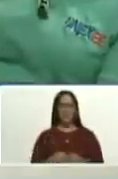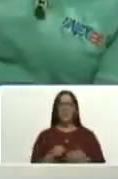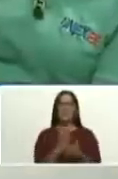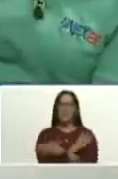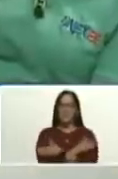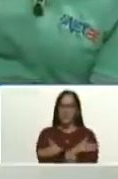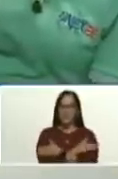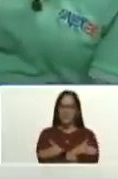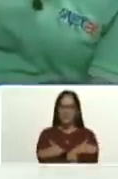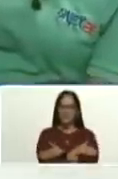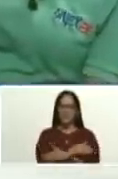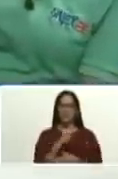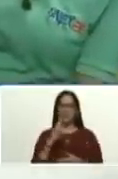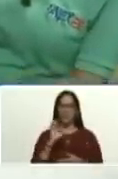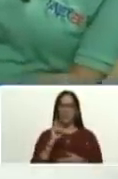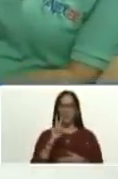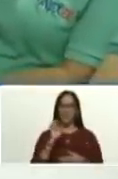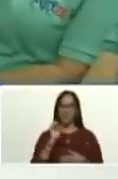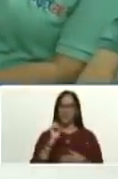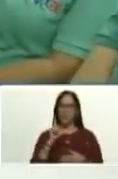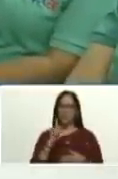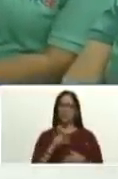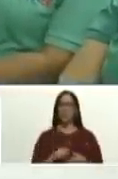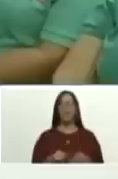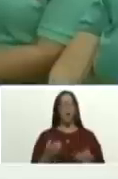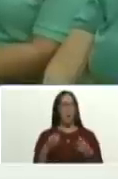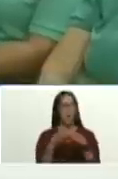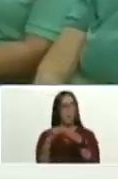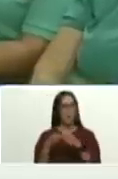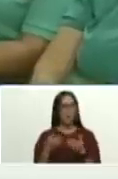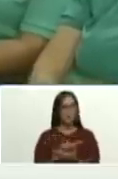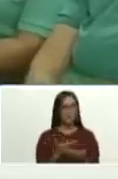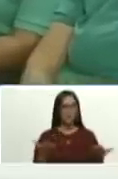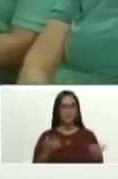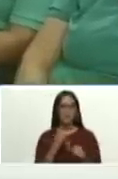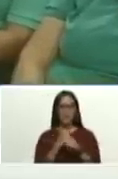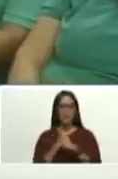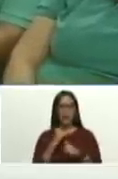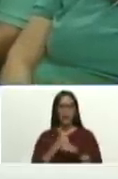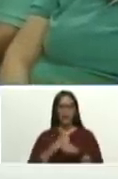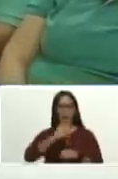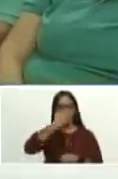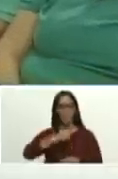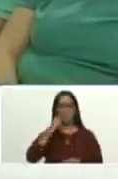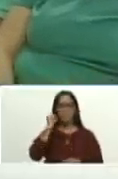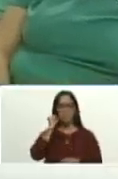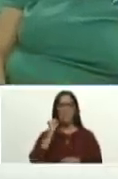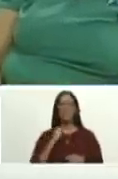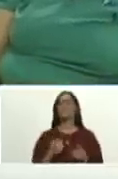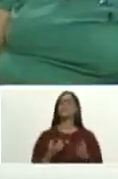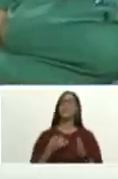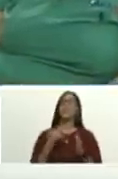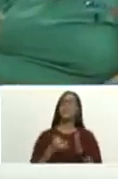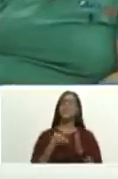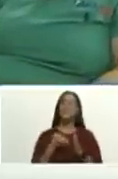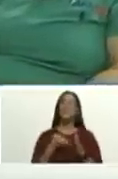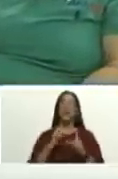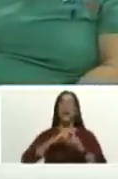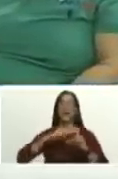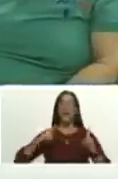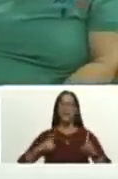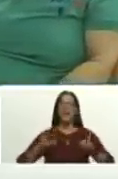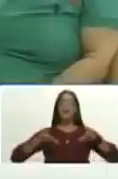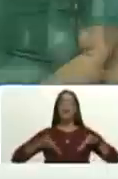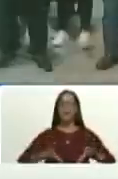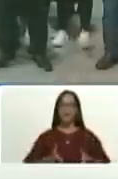felicito, Reverol, Iraima, compañeros, compañeras, trabajadores y trabajadoras de la industria eléctrica. Ha